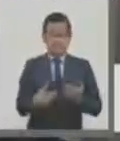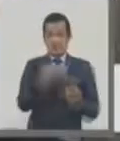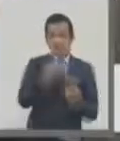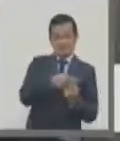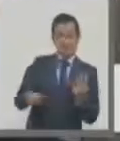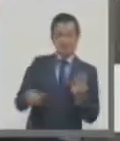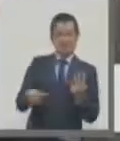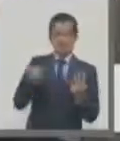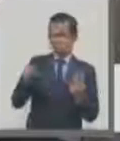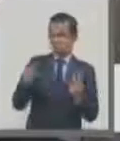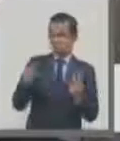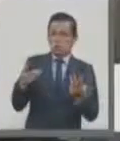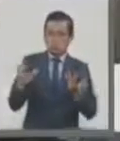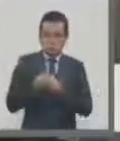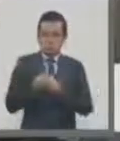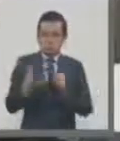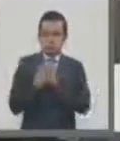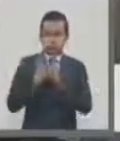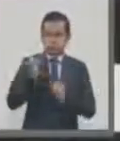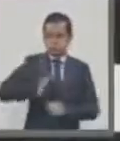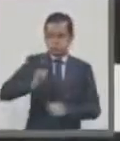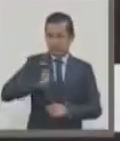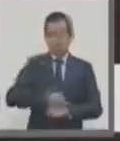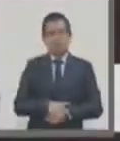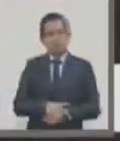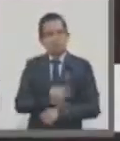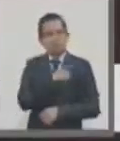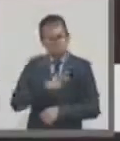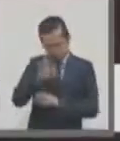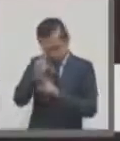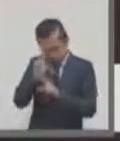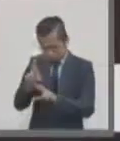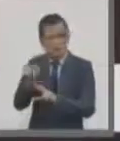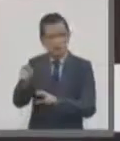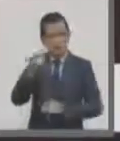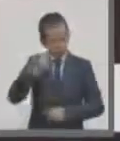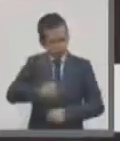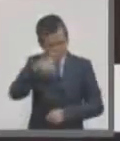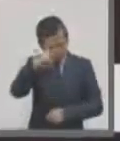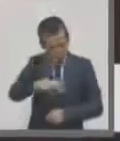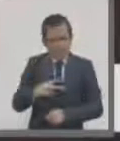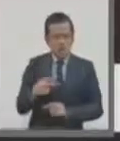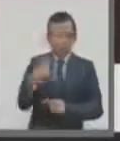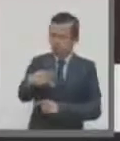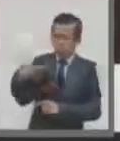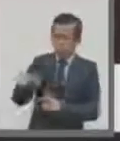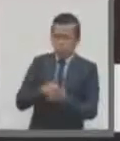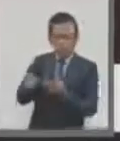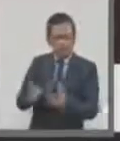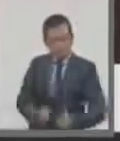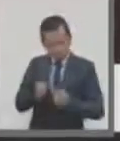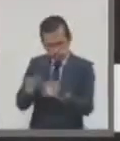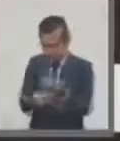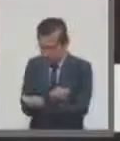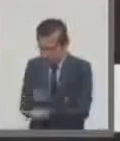Reconozcámoslos como hermanos, como ciudadanos, como mexicanos con plenos derechos y